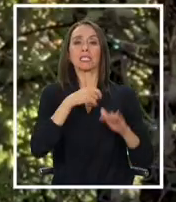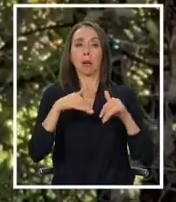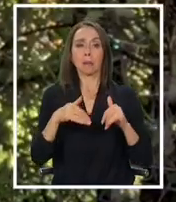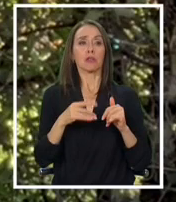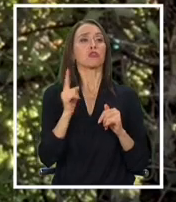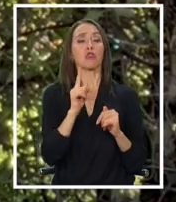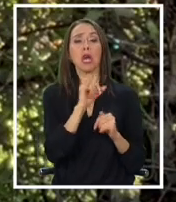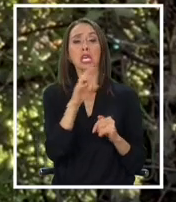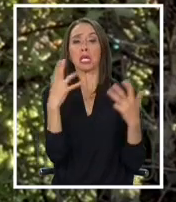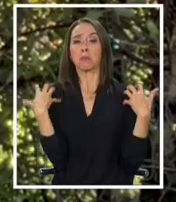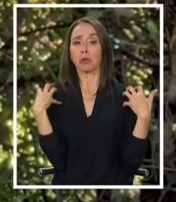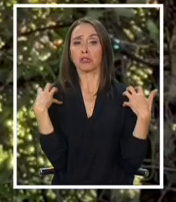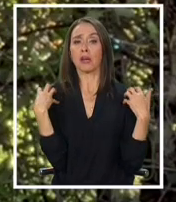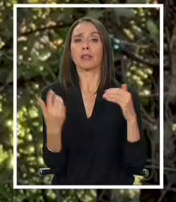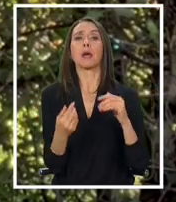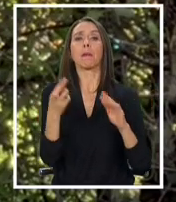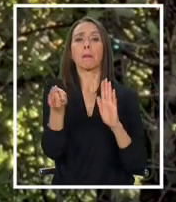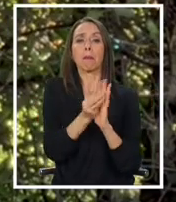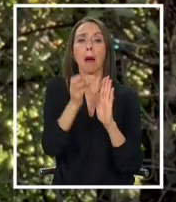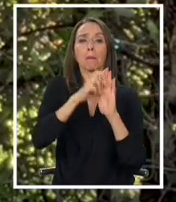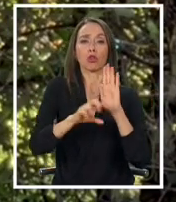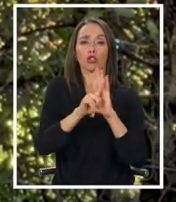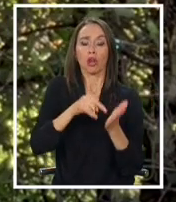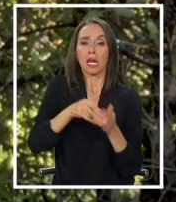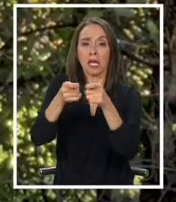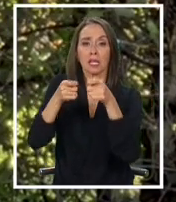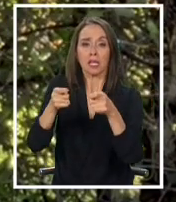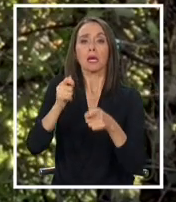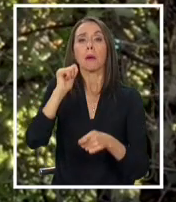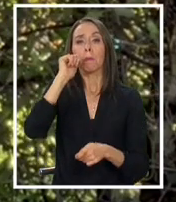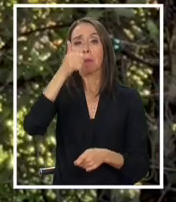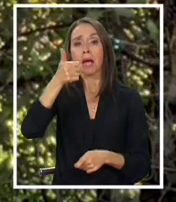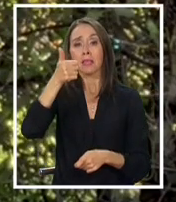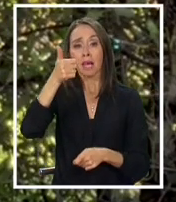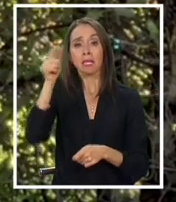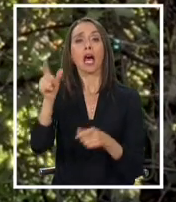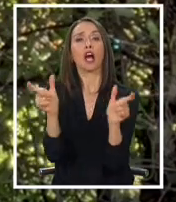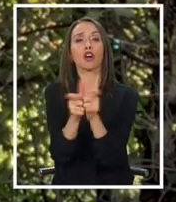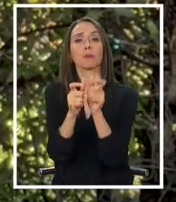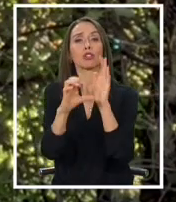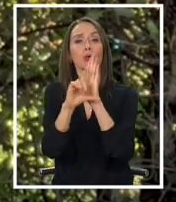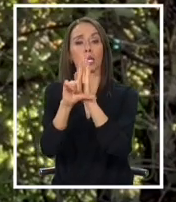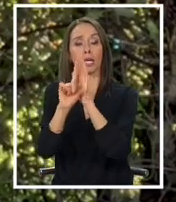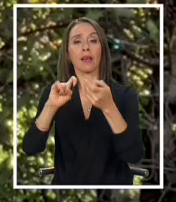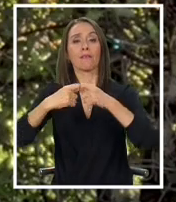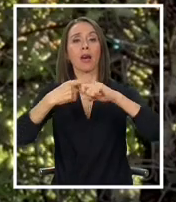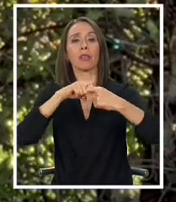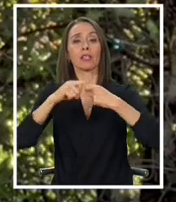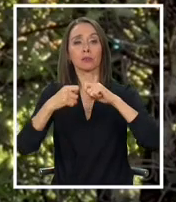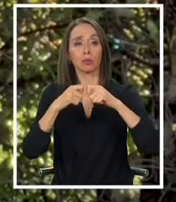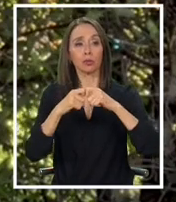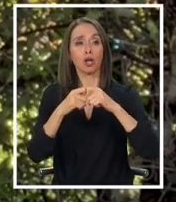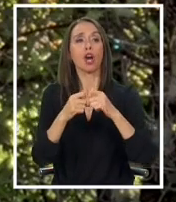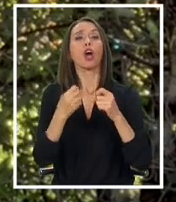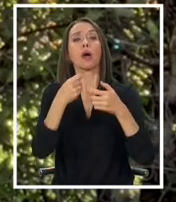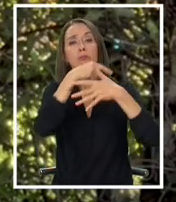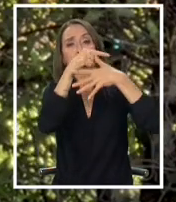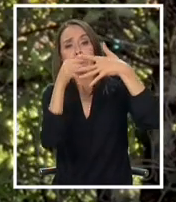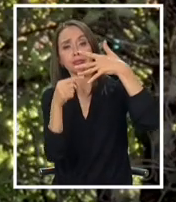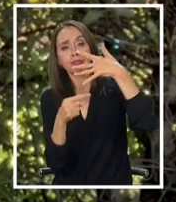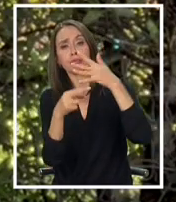proyectos de retiro en circunstancias que el día de mañana en la Comisión de Constitución vamos a discutir precisamente la